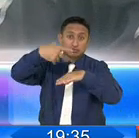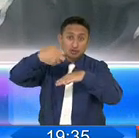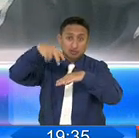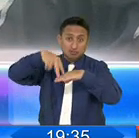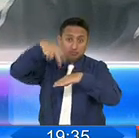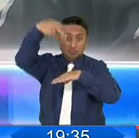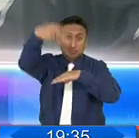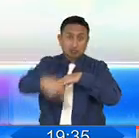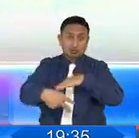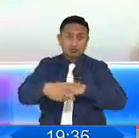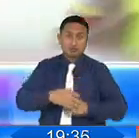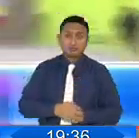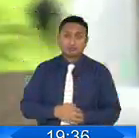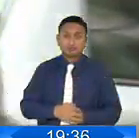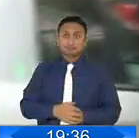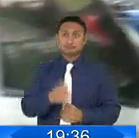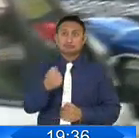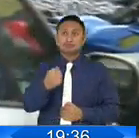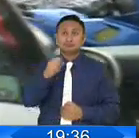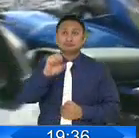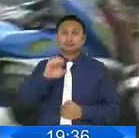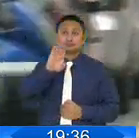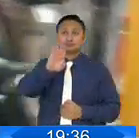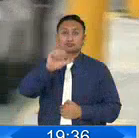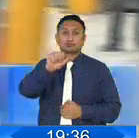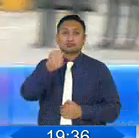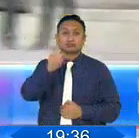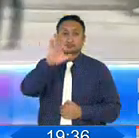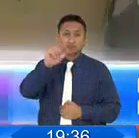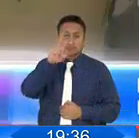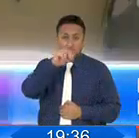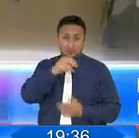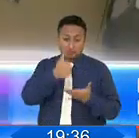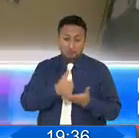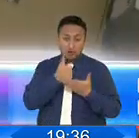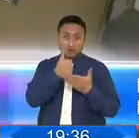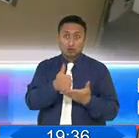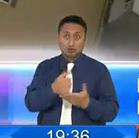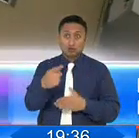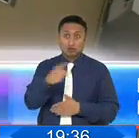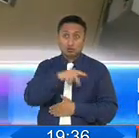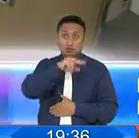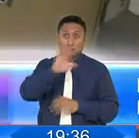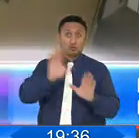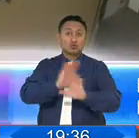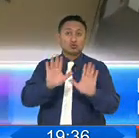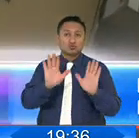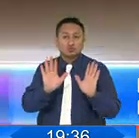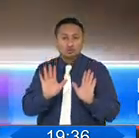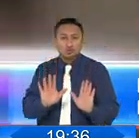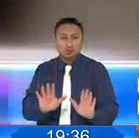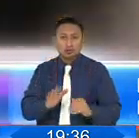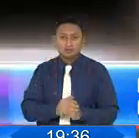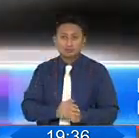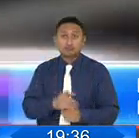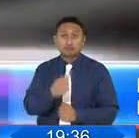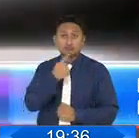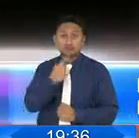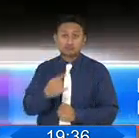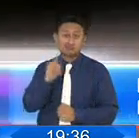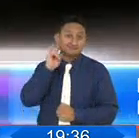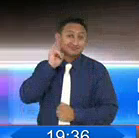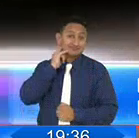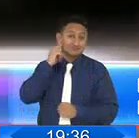intentaba lanzarse de la misma. Sebastián Bolaños fue el uniformado que intervino para impedir este intento de suicidio, pues comenta que la menor